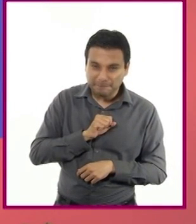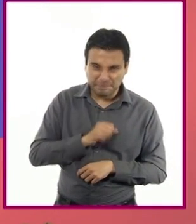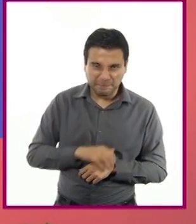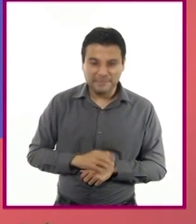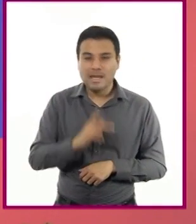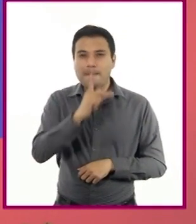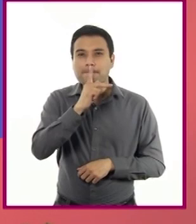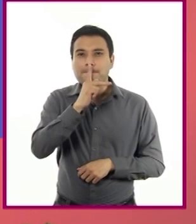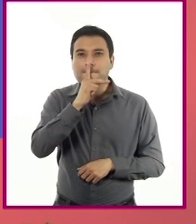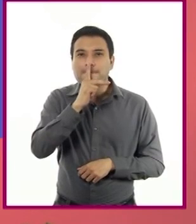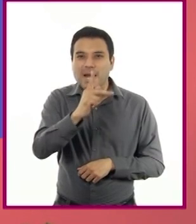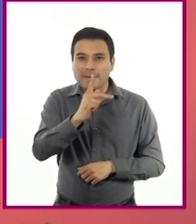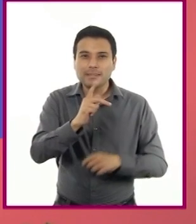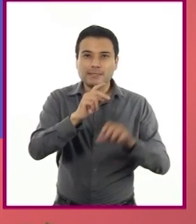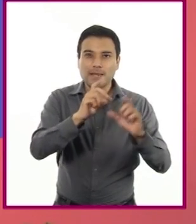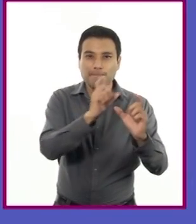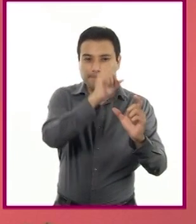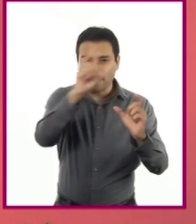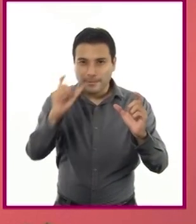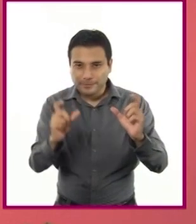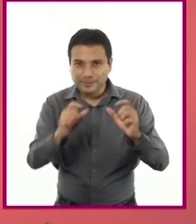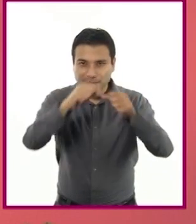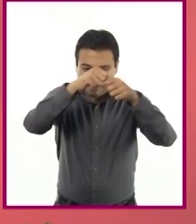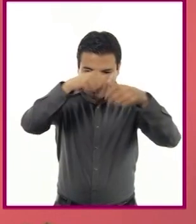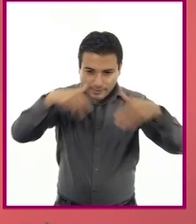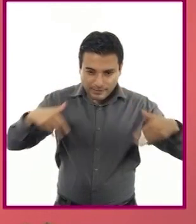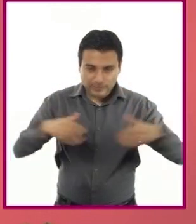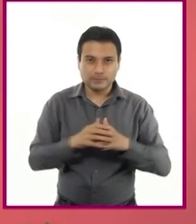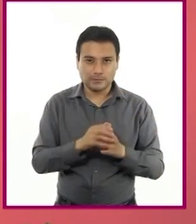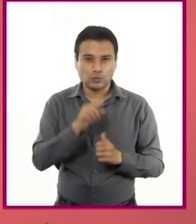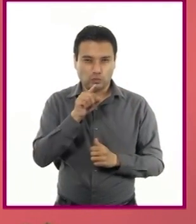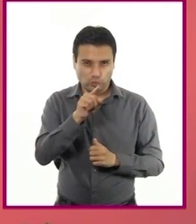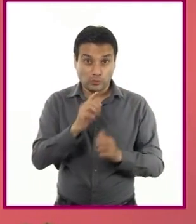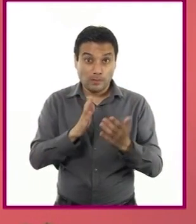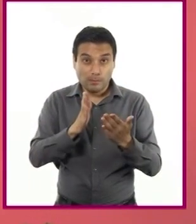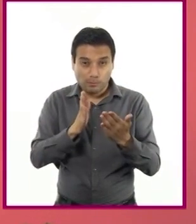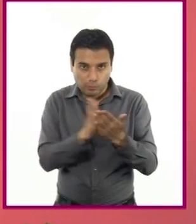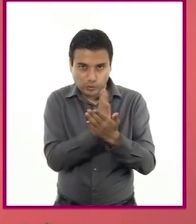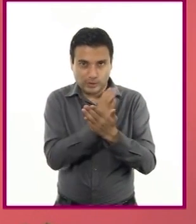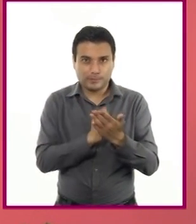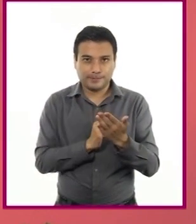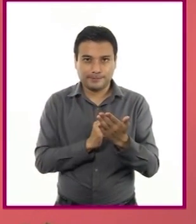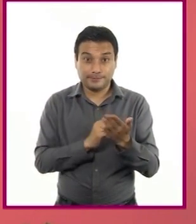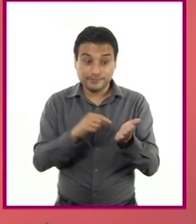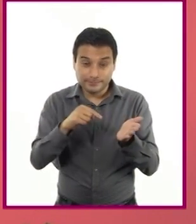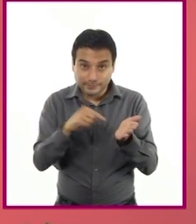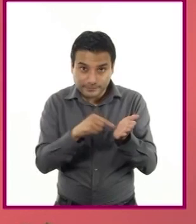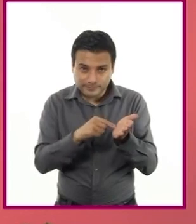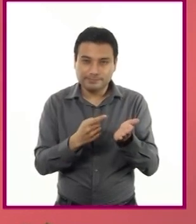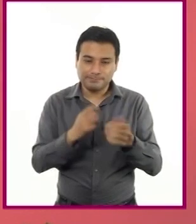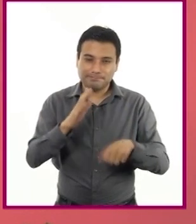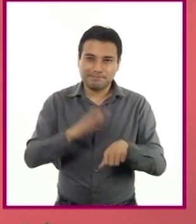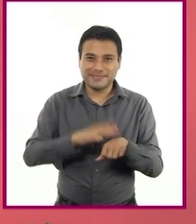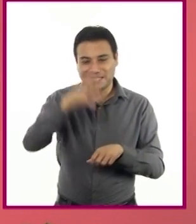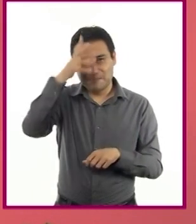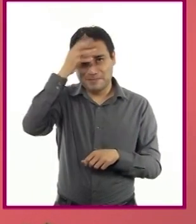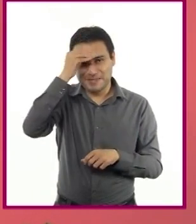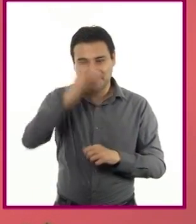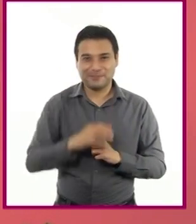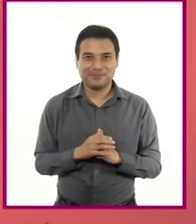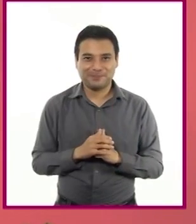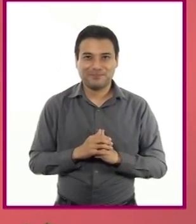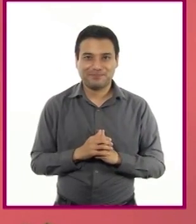entre conceptos en un mapa conceptual. Lo anterior para que cuenten con más elementos y